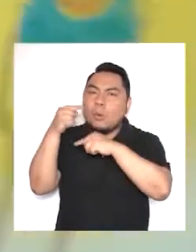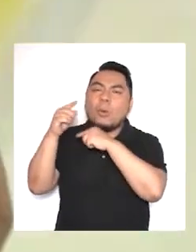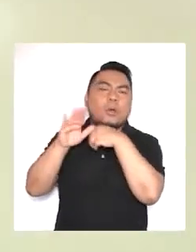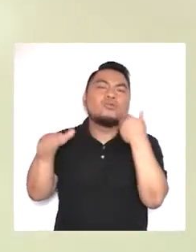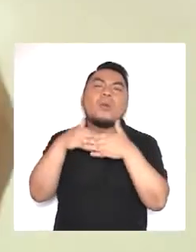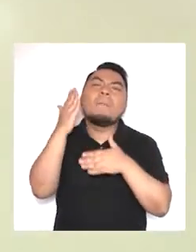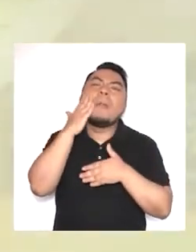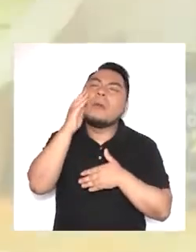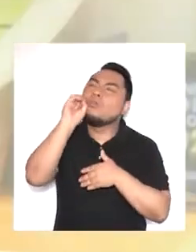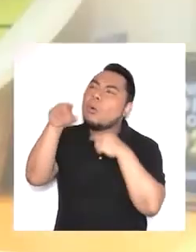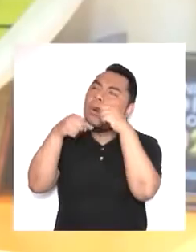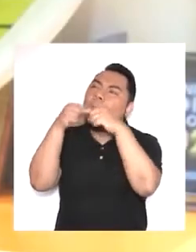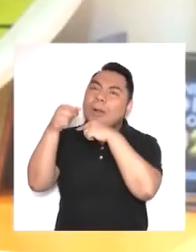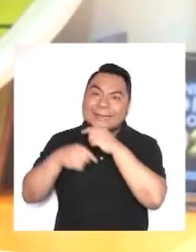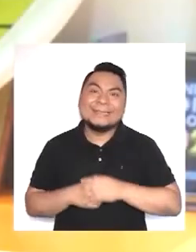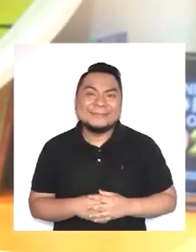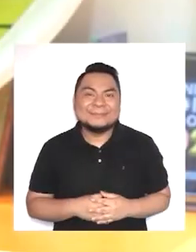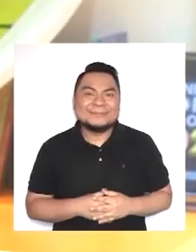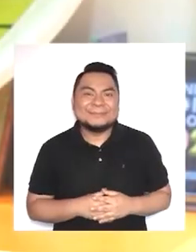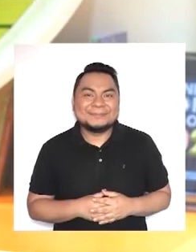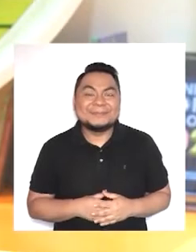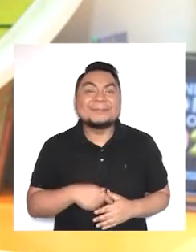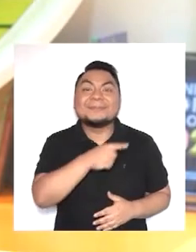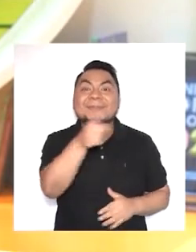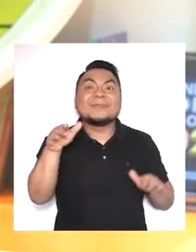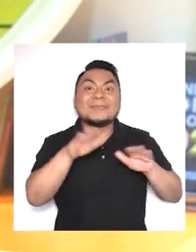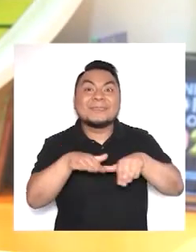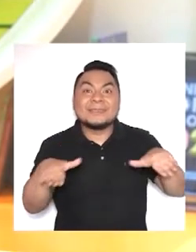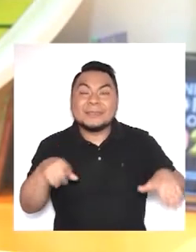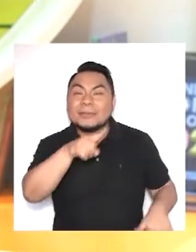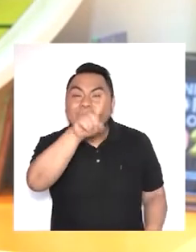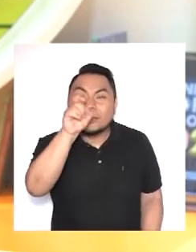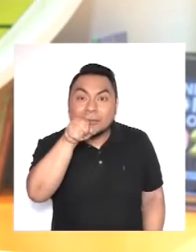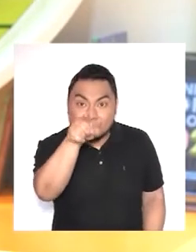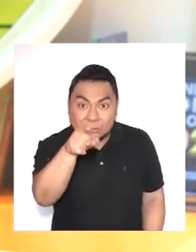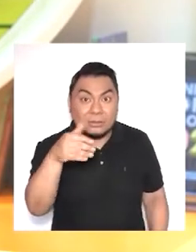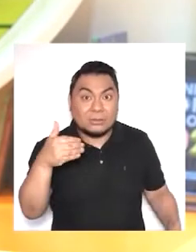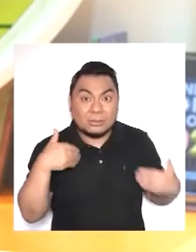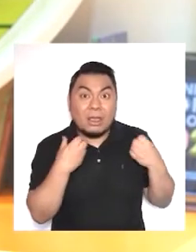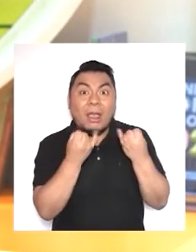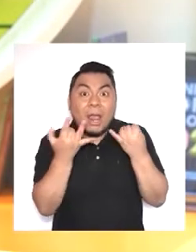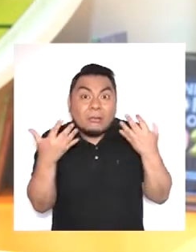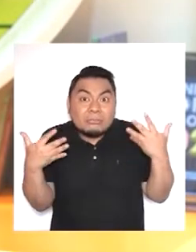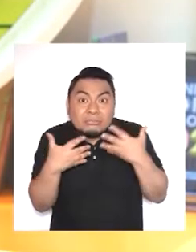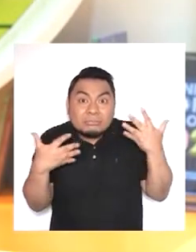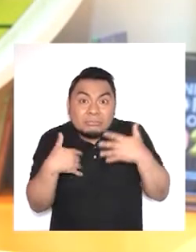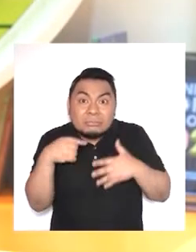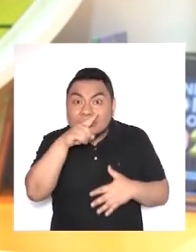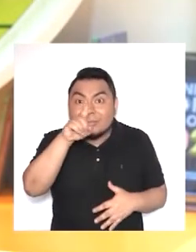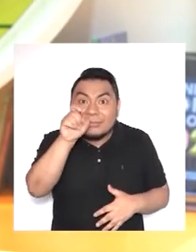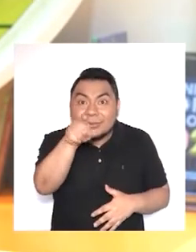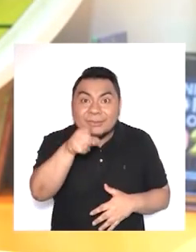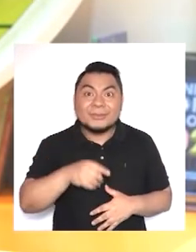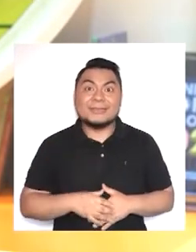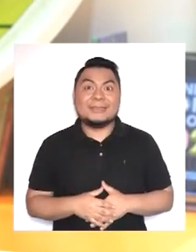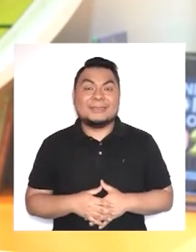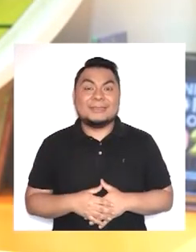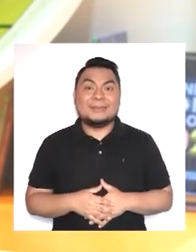todo a su mamá. Niñas y niños, ¿ustedes tienen algún miedo?